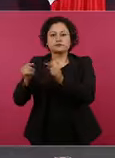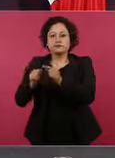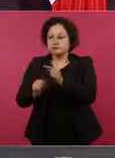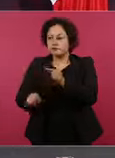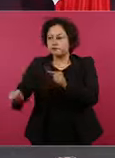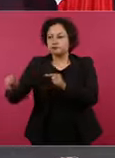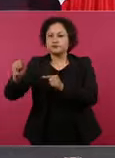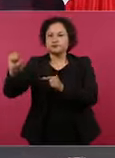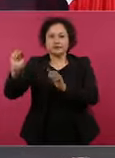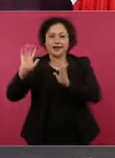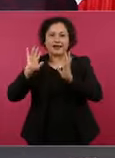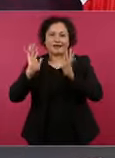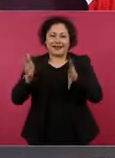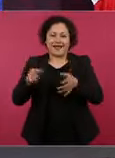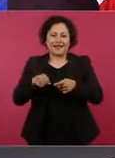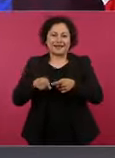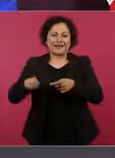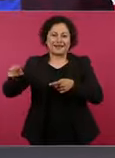Esos son como